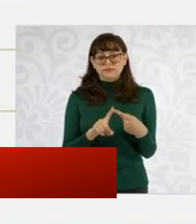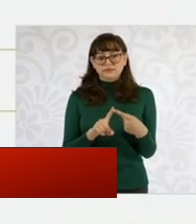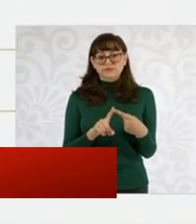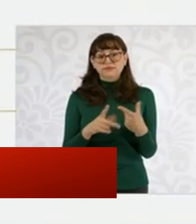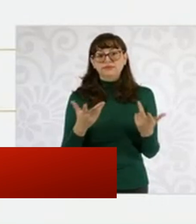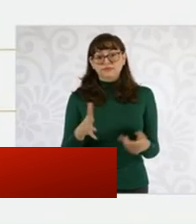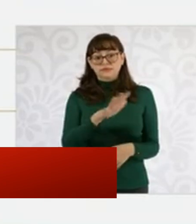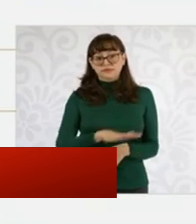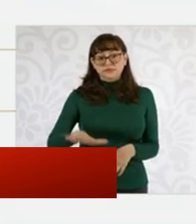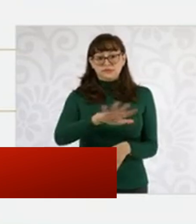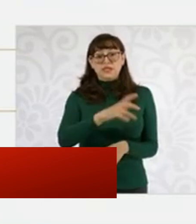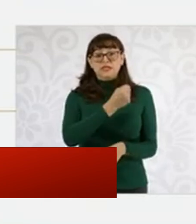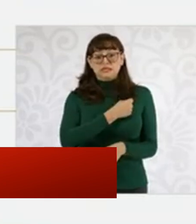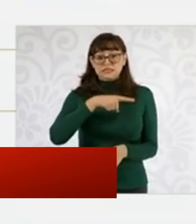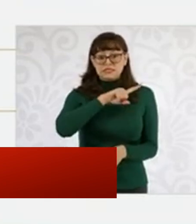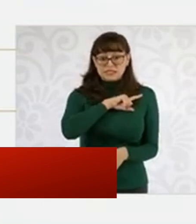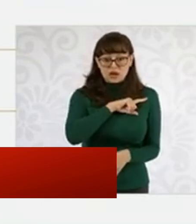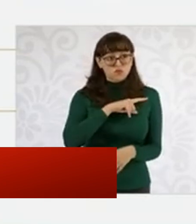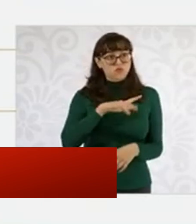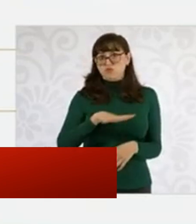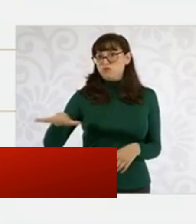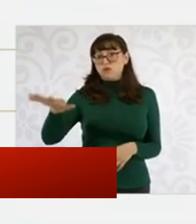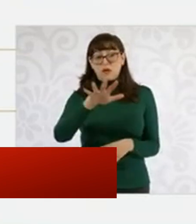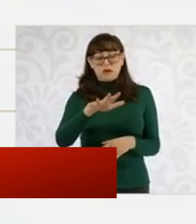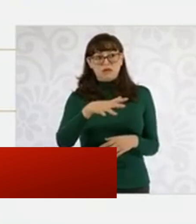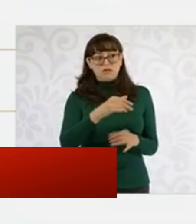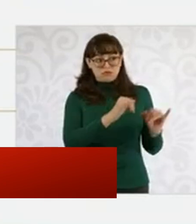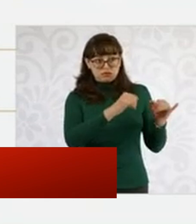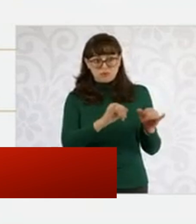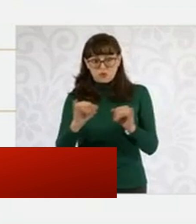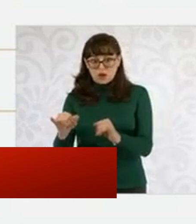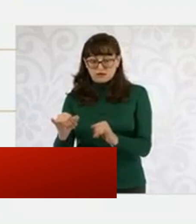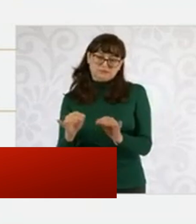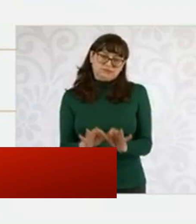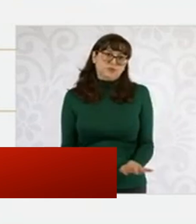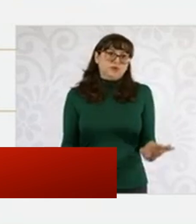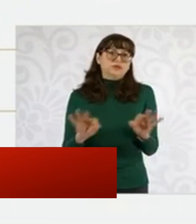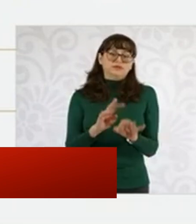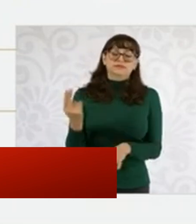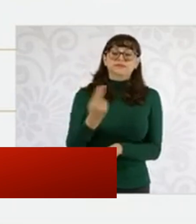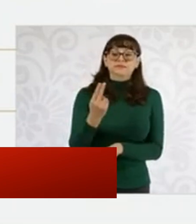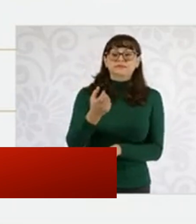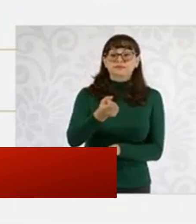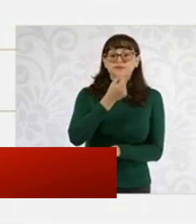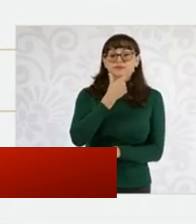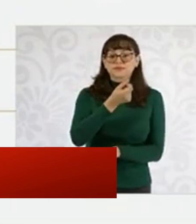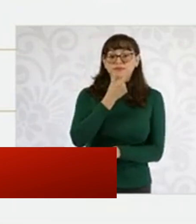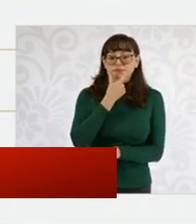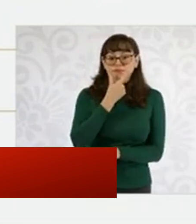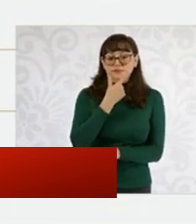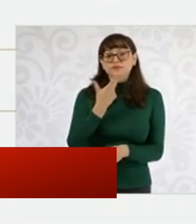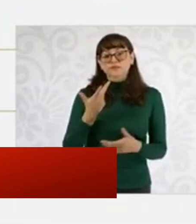el ámbito de la salud pública y personal. Es decir, involucra tanto a la salud pública del